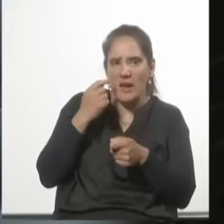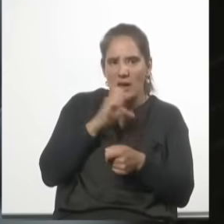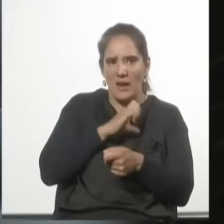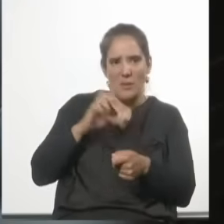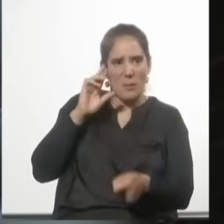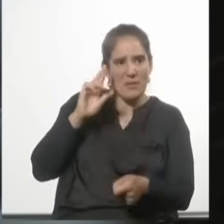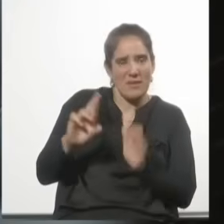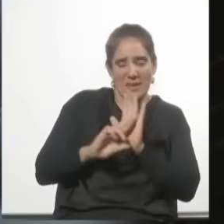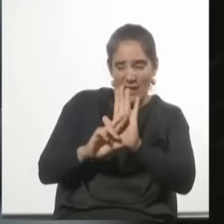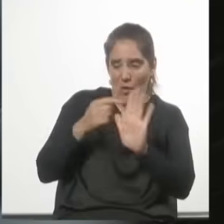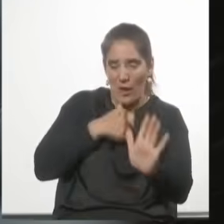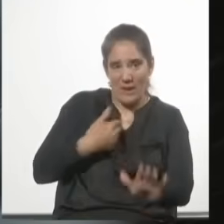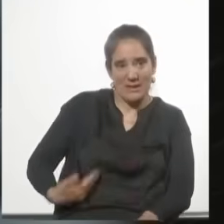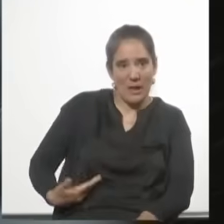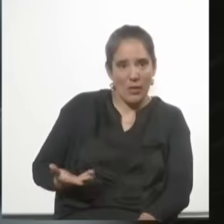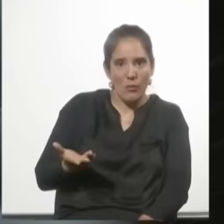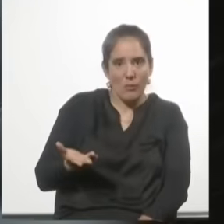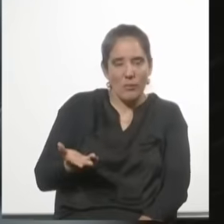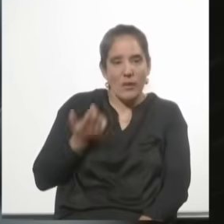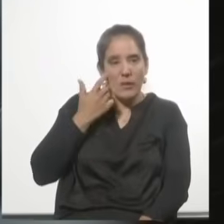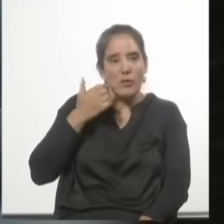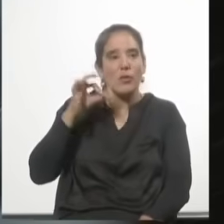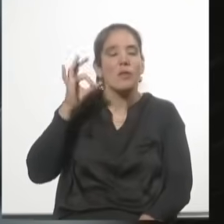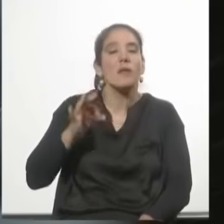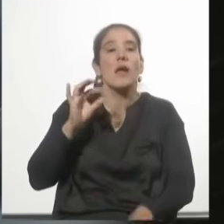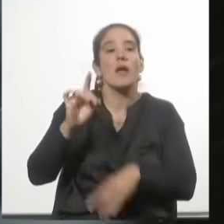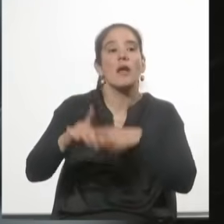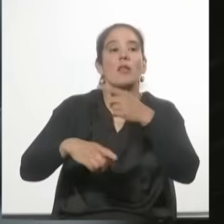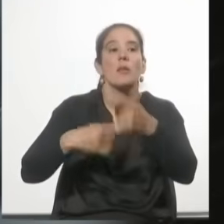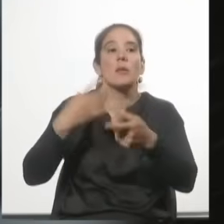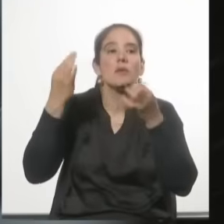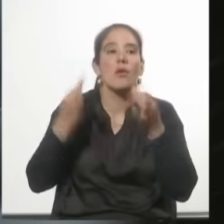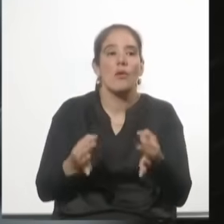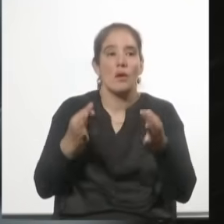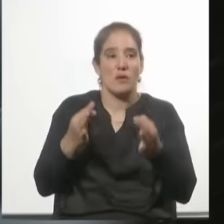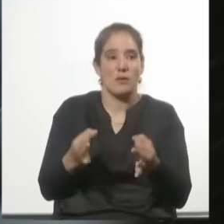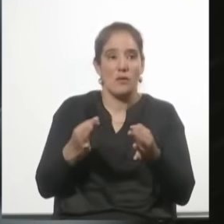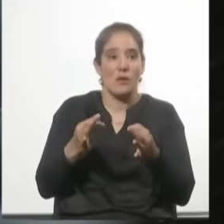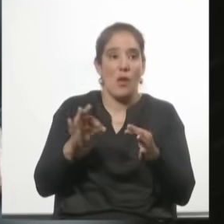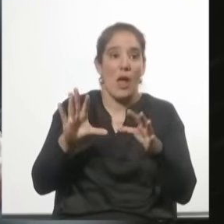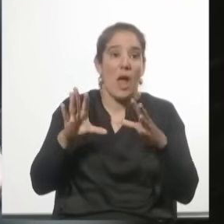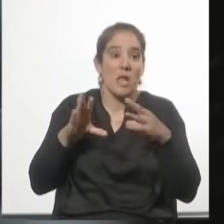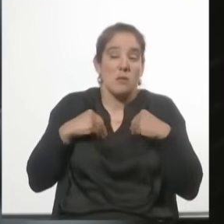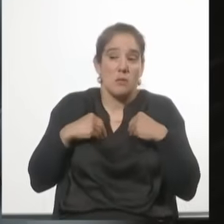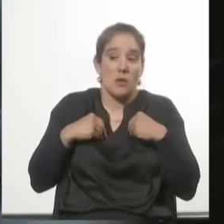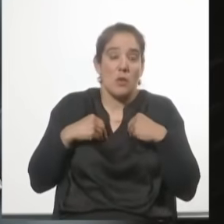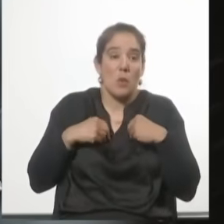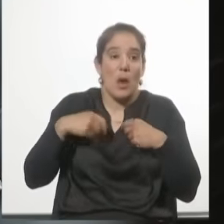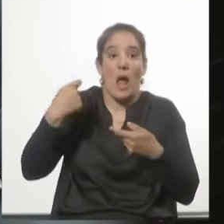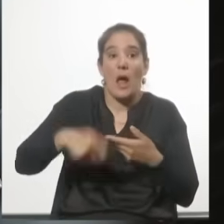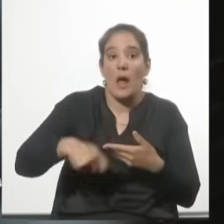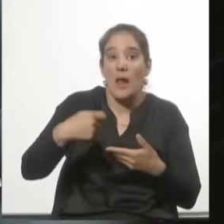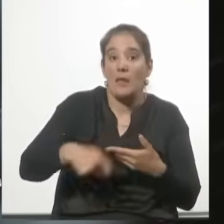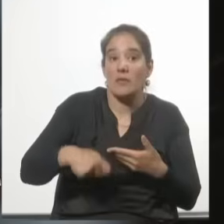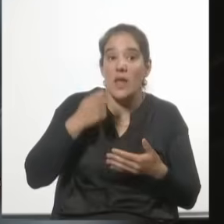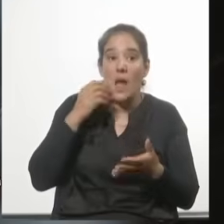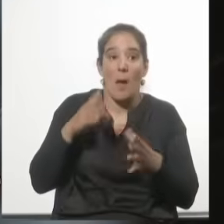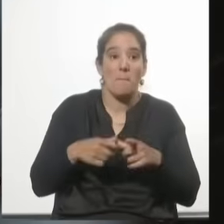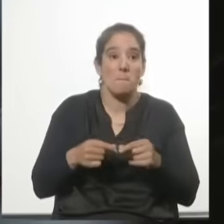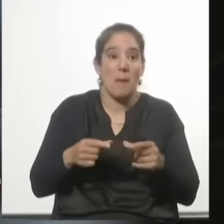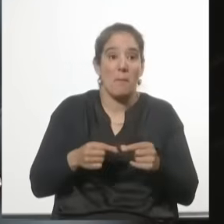Estado, permitiendo que se generara un perjuicio real y concreto al aceptar una garantía de papel